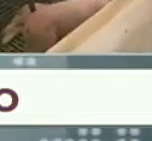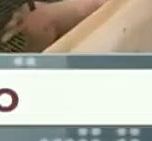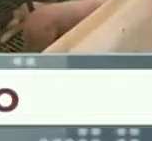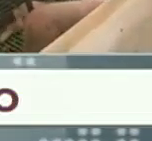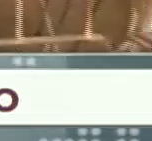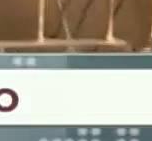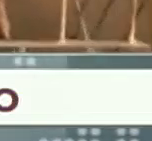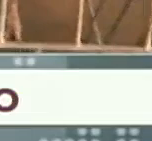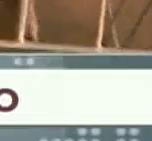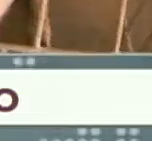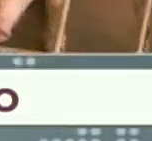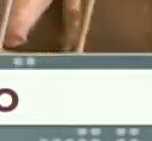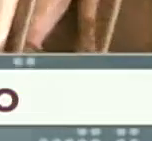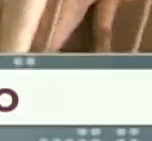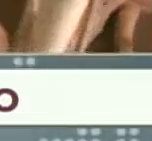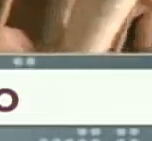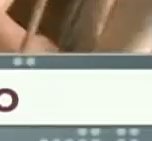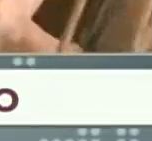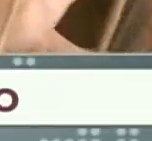de distintas escalas.